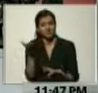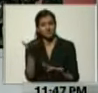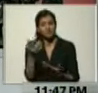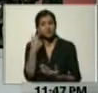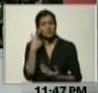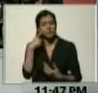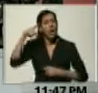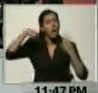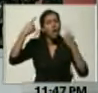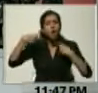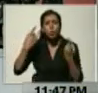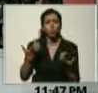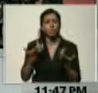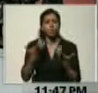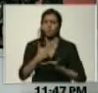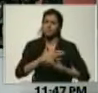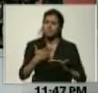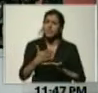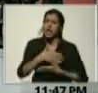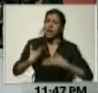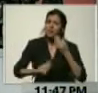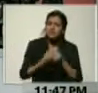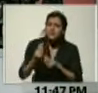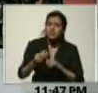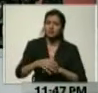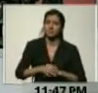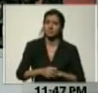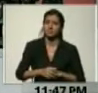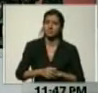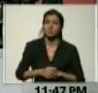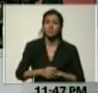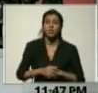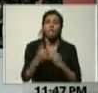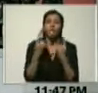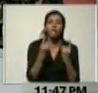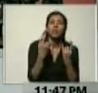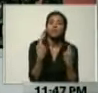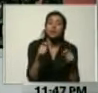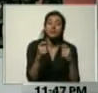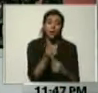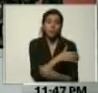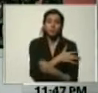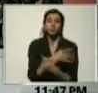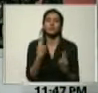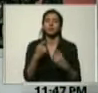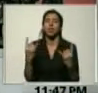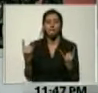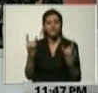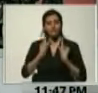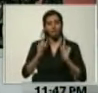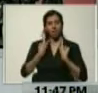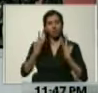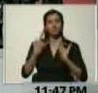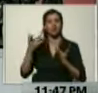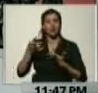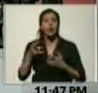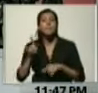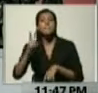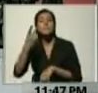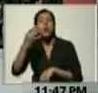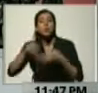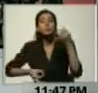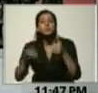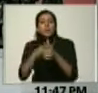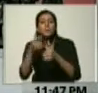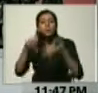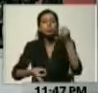locura y lo que están dispuestos a hacer para acaparar atención en la carrera presidencial que ellos cargan, donde Primero Justicia sigue siendo